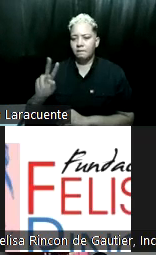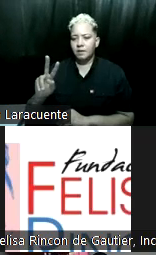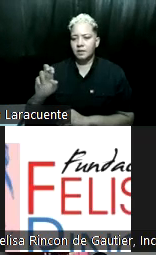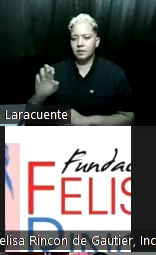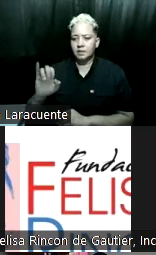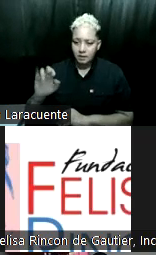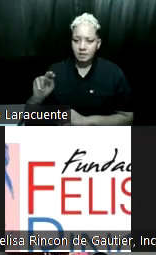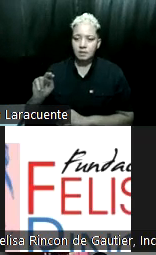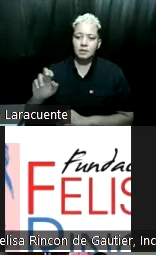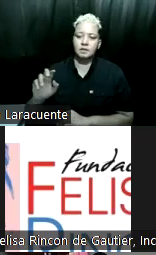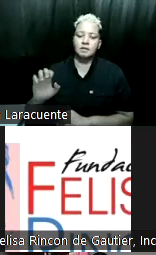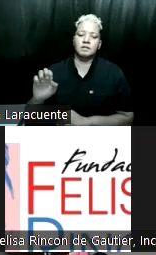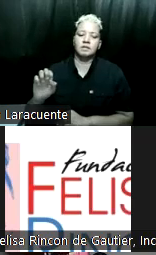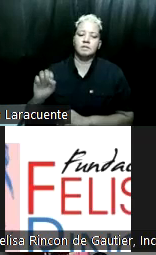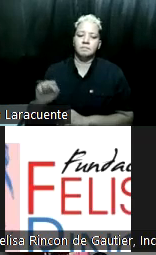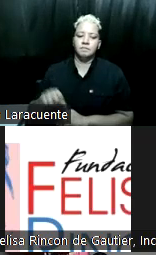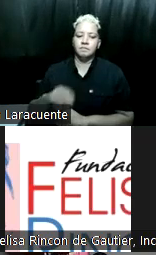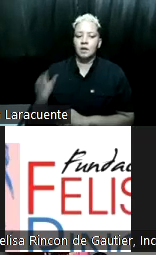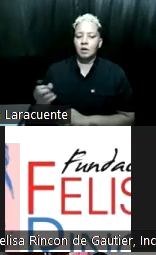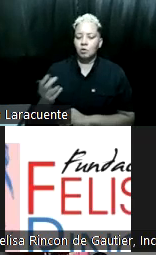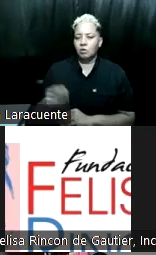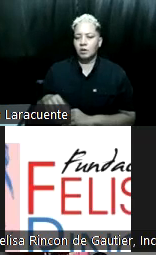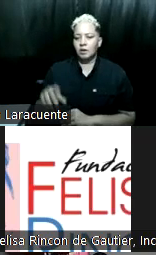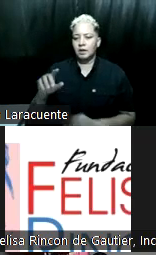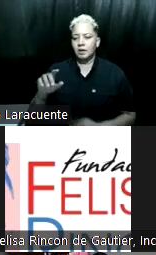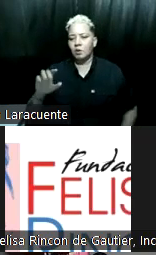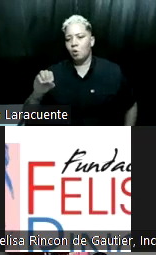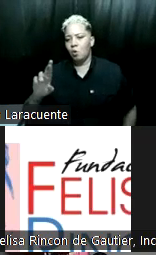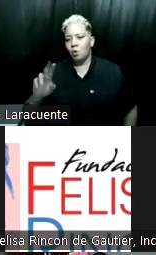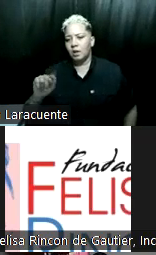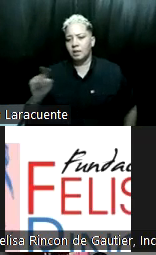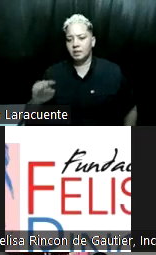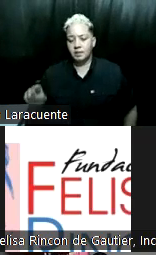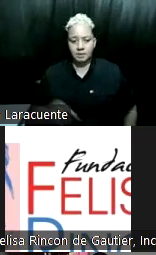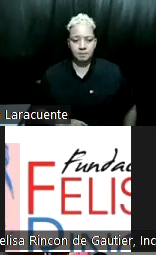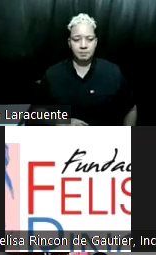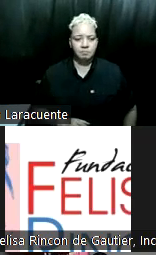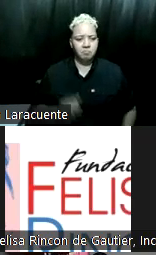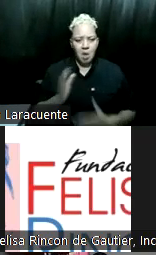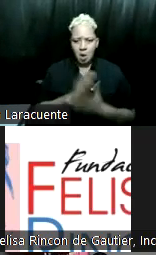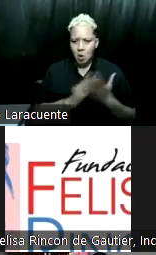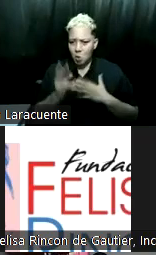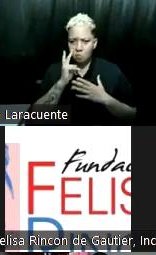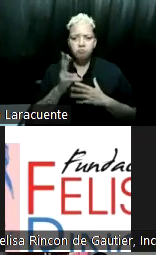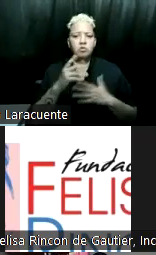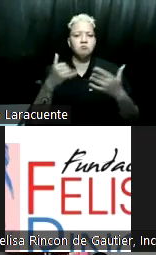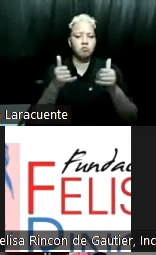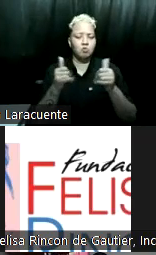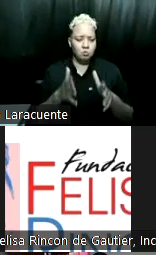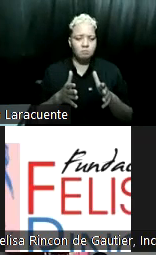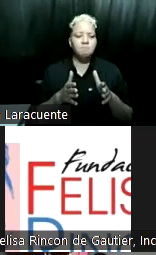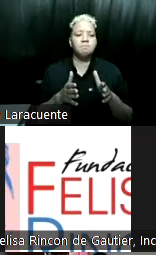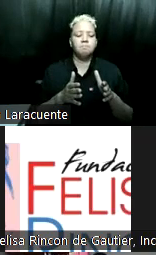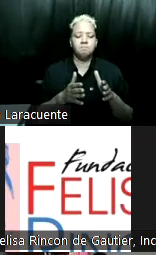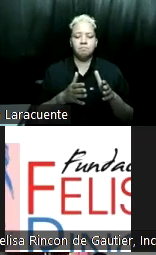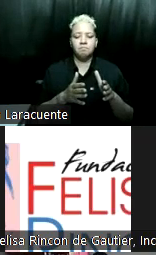Mariano Tito Ortiz. Yo vi a algunos de estos jugadores